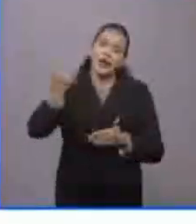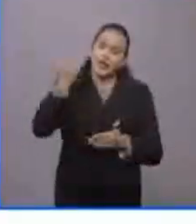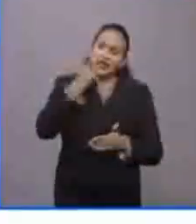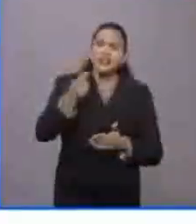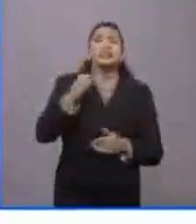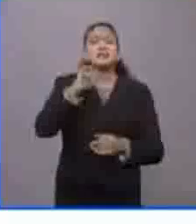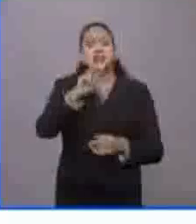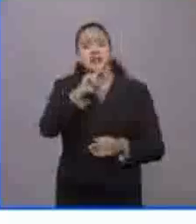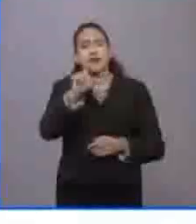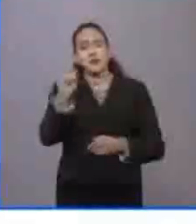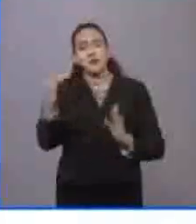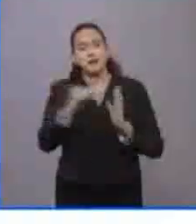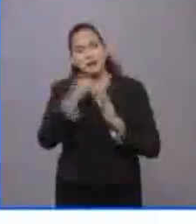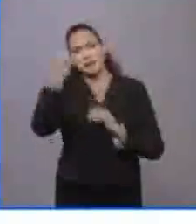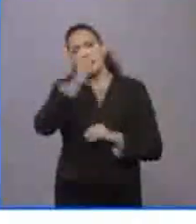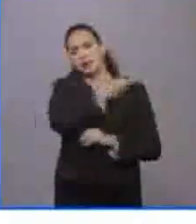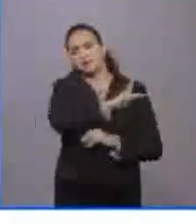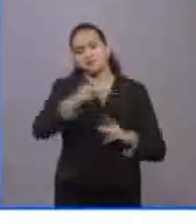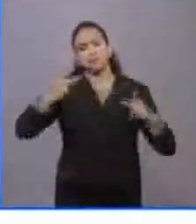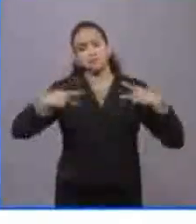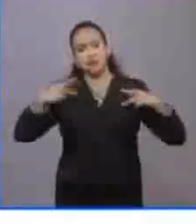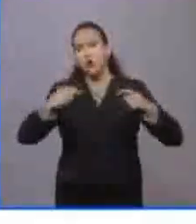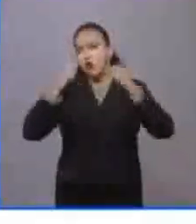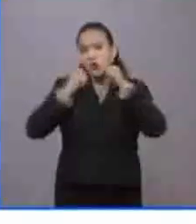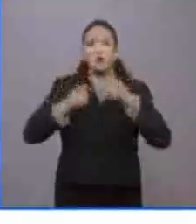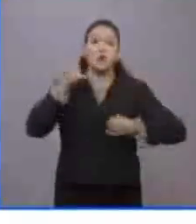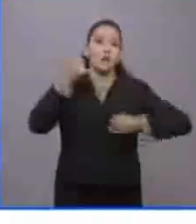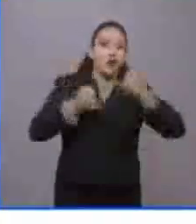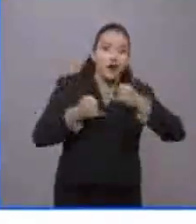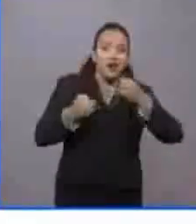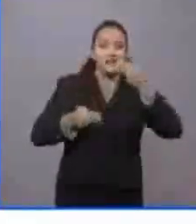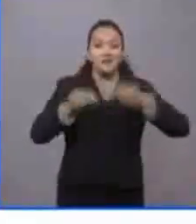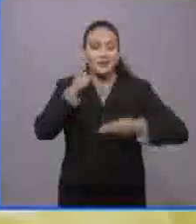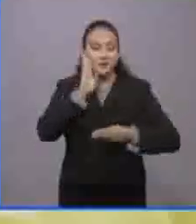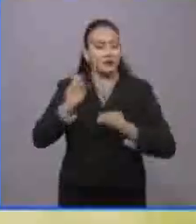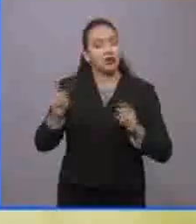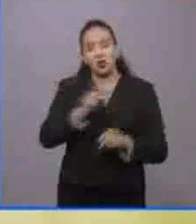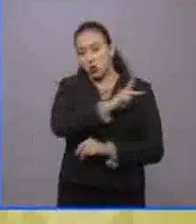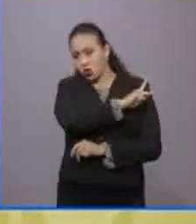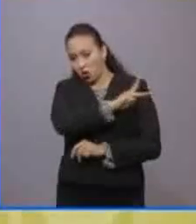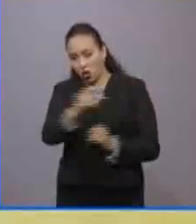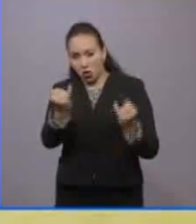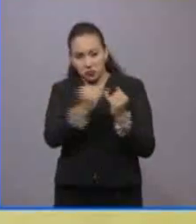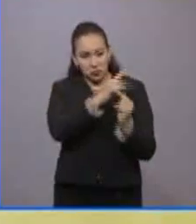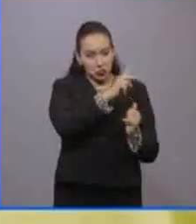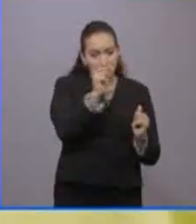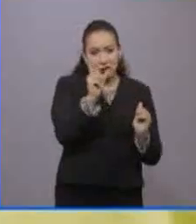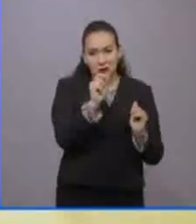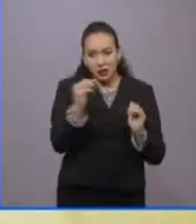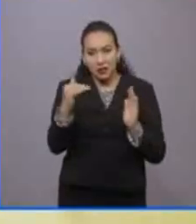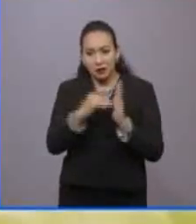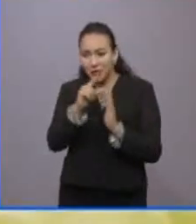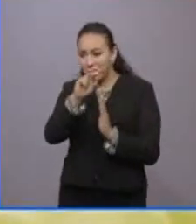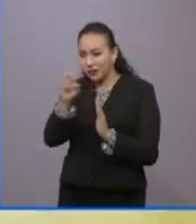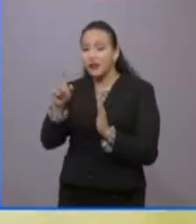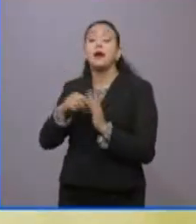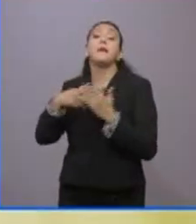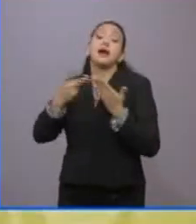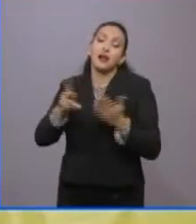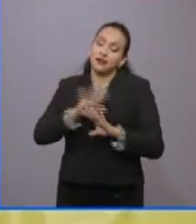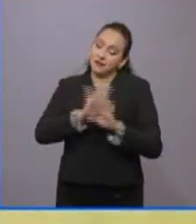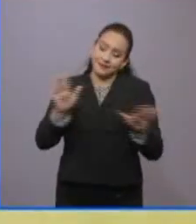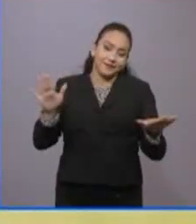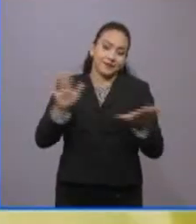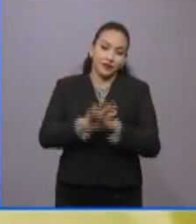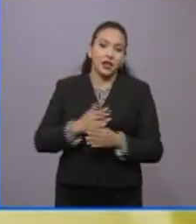candidatas, independientemente del cargo al que aspiraran. Por lo anterior, determinó que las y los aspirantes a cargos de elección nacional,